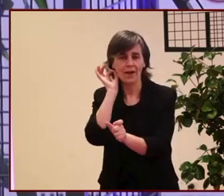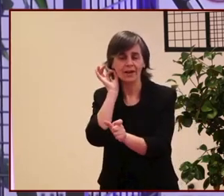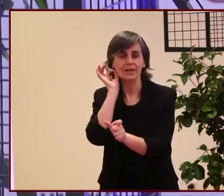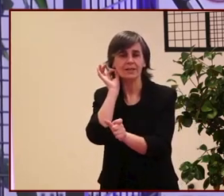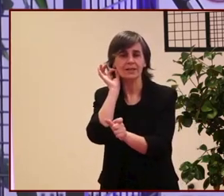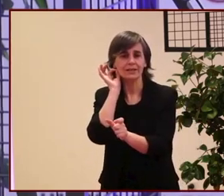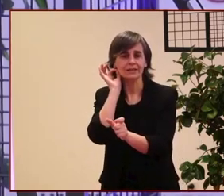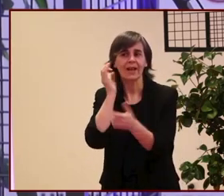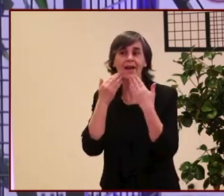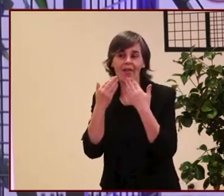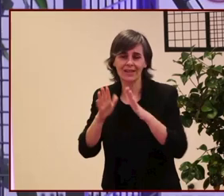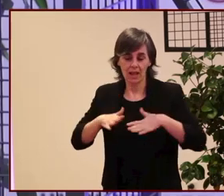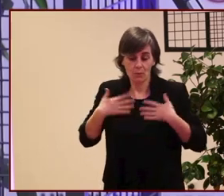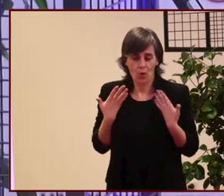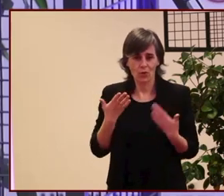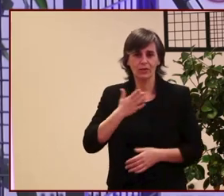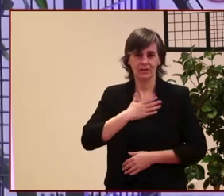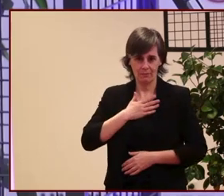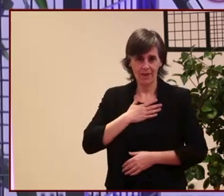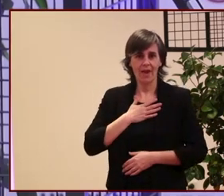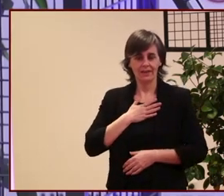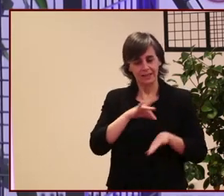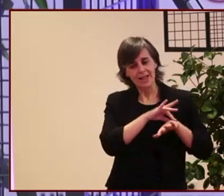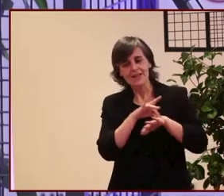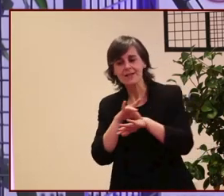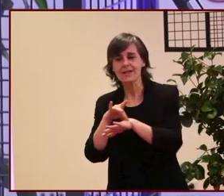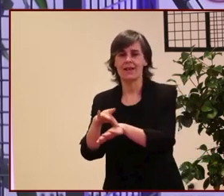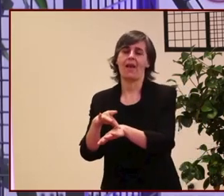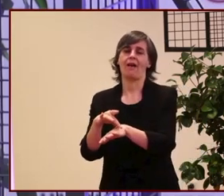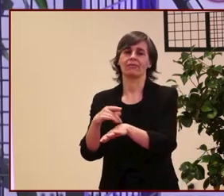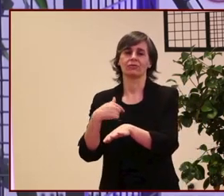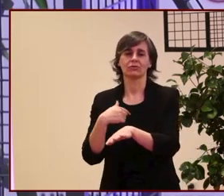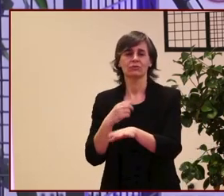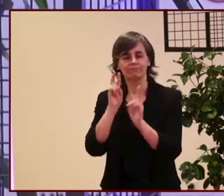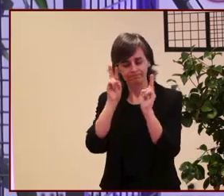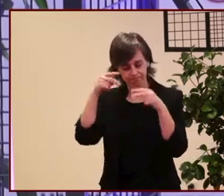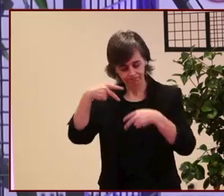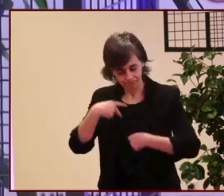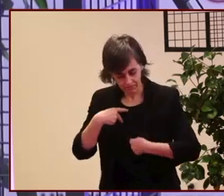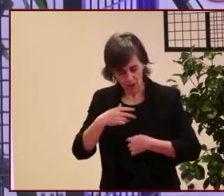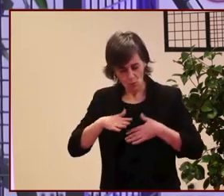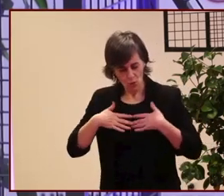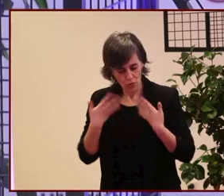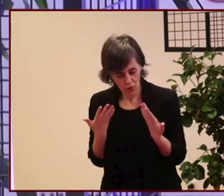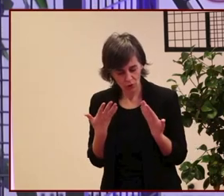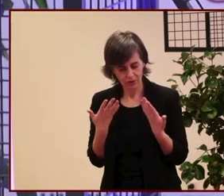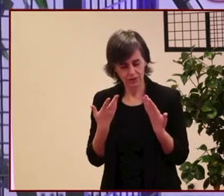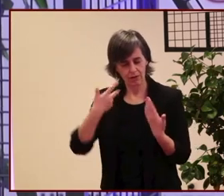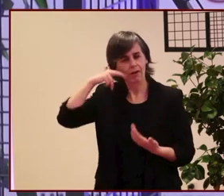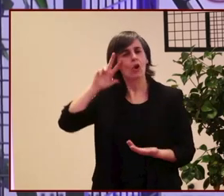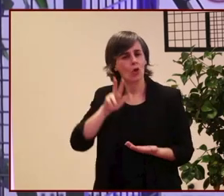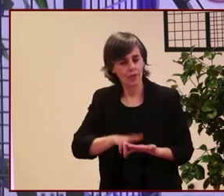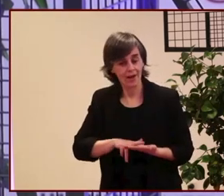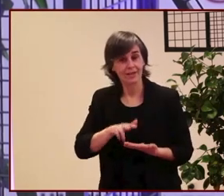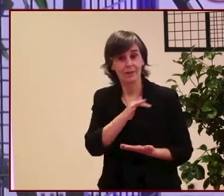ese lugar de ir hacia nuestras emociones de reconocerlas y de traerlas al cuadro que